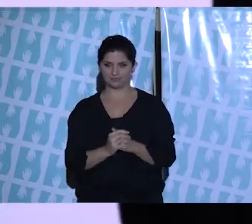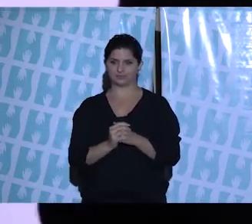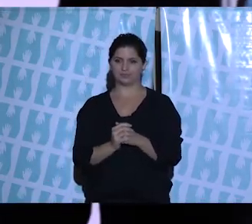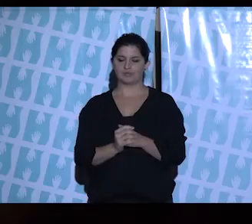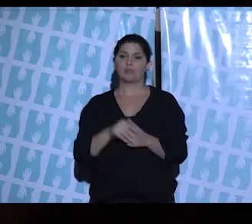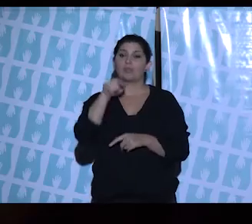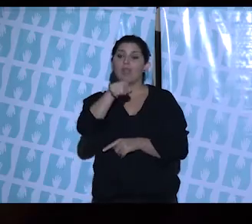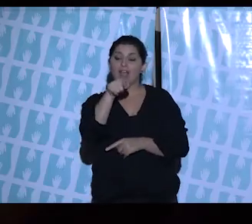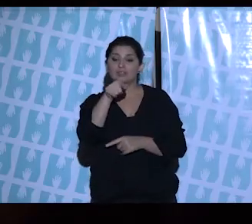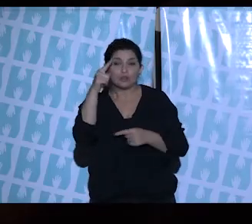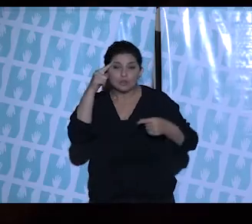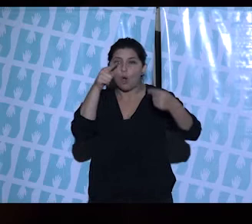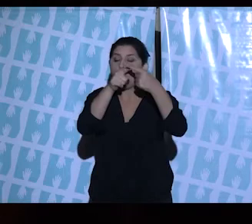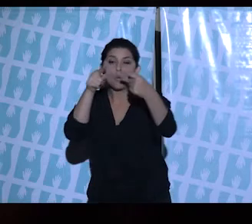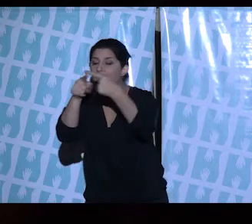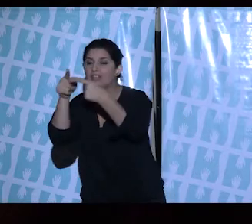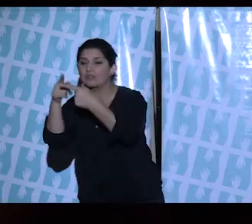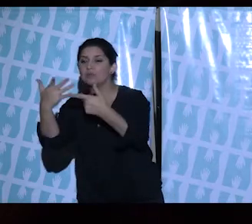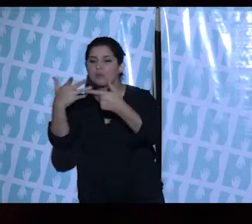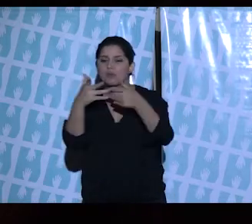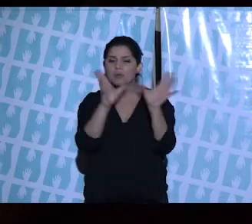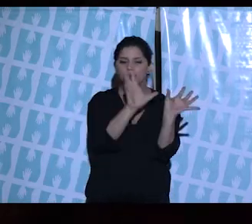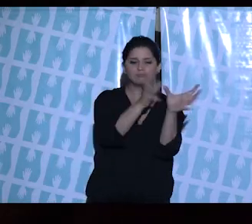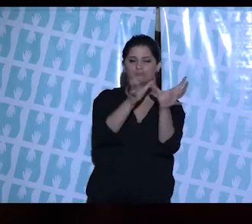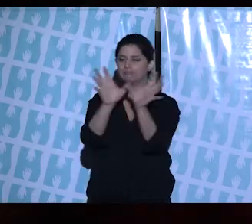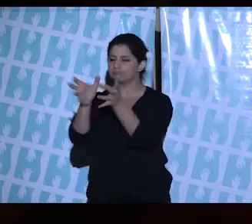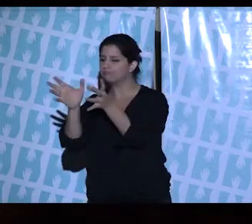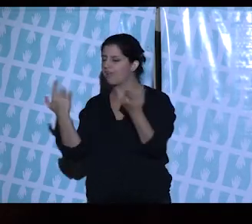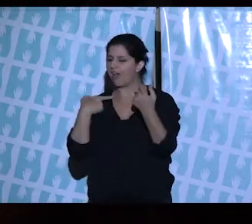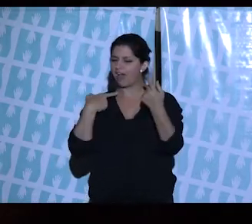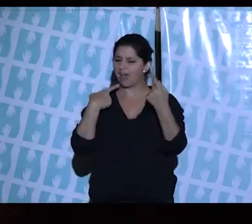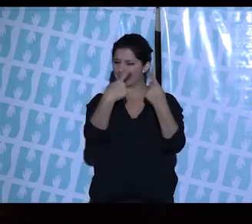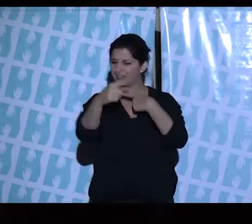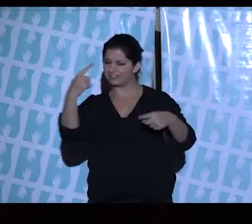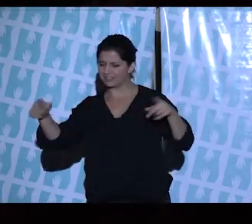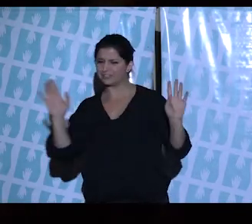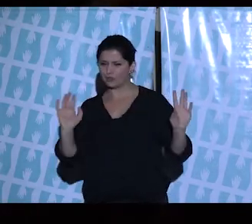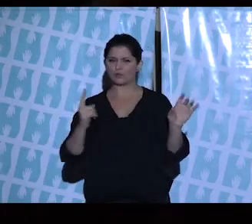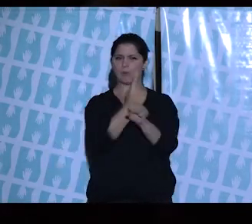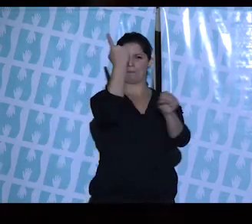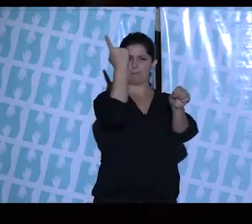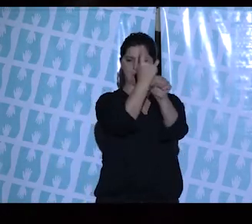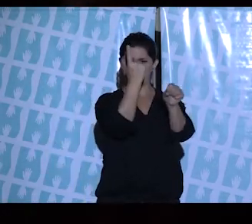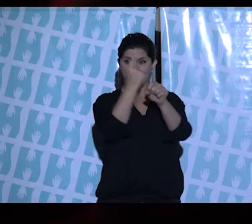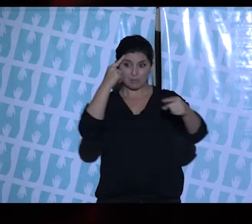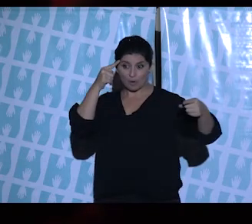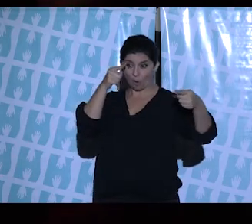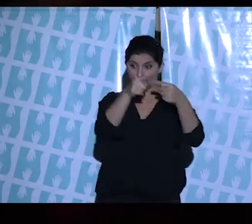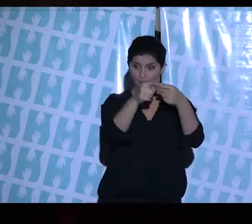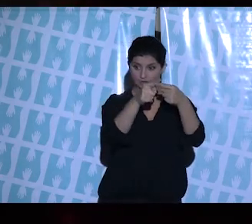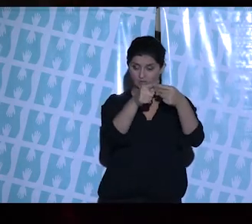Y estos desafíos se pueden subdividir en varios aspectos. El primer desafío es